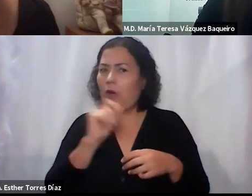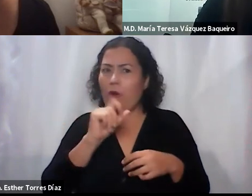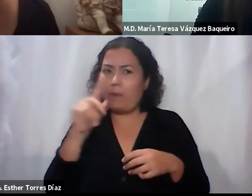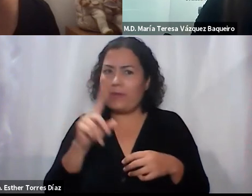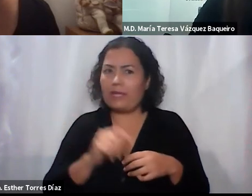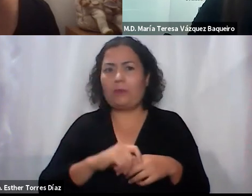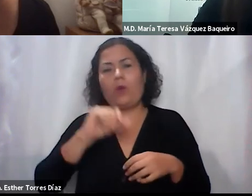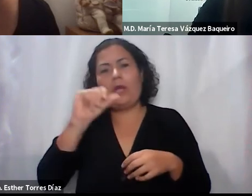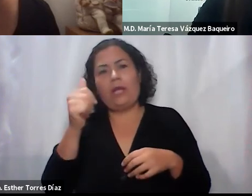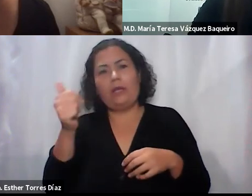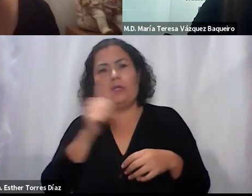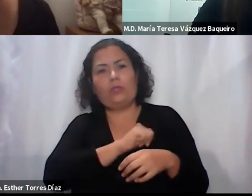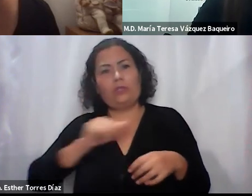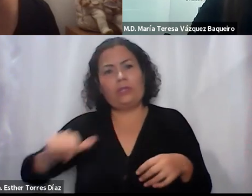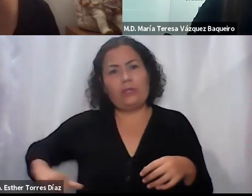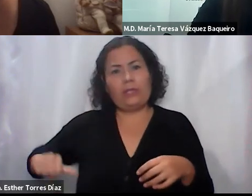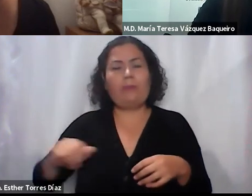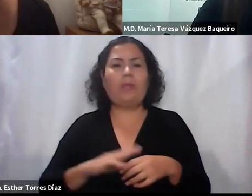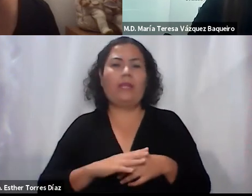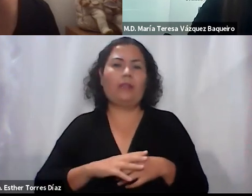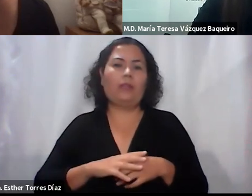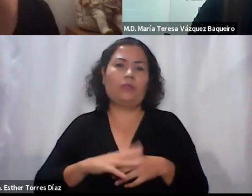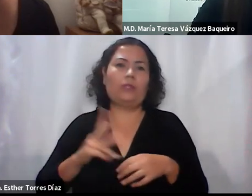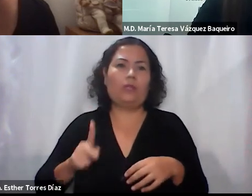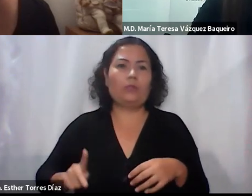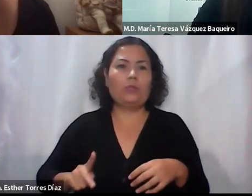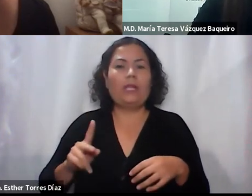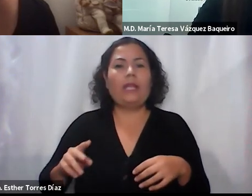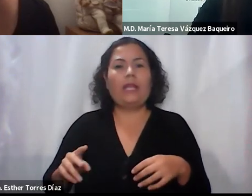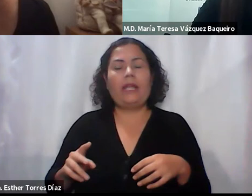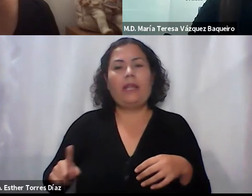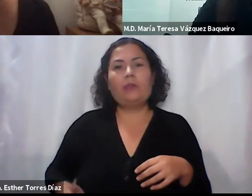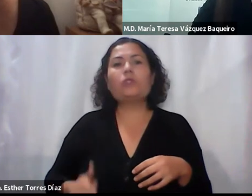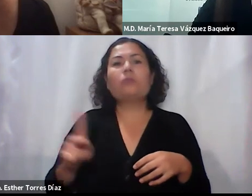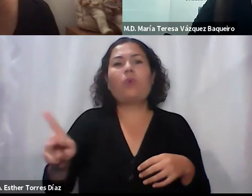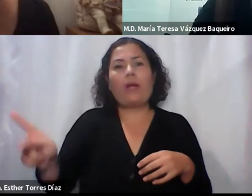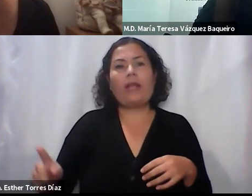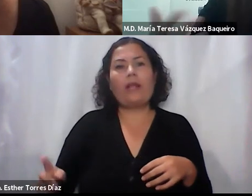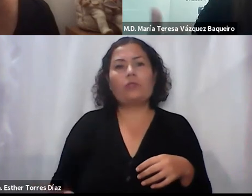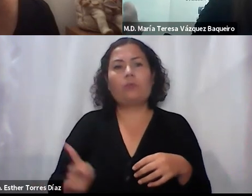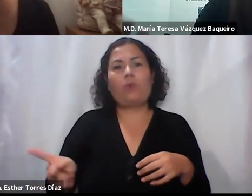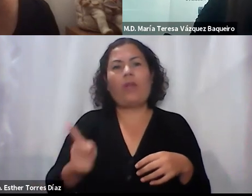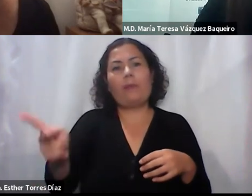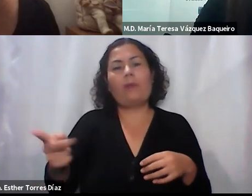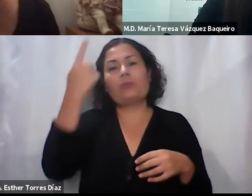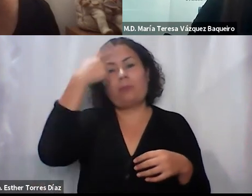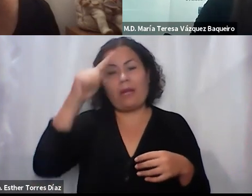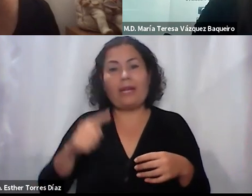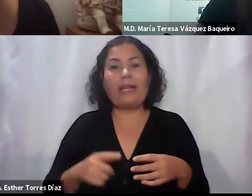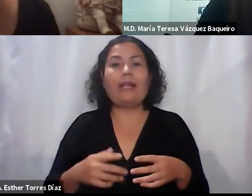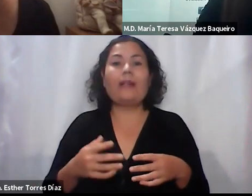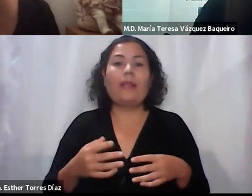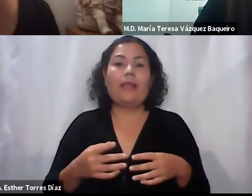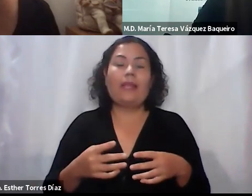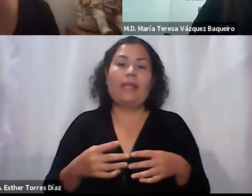importancia de trabajar con los ayuntamientos del interior del estado, precisamente para generar esta conciencia de que